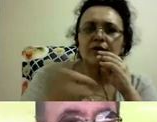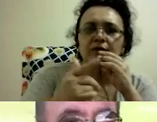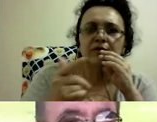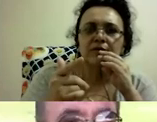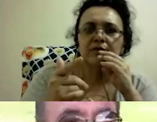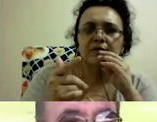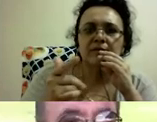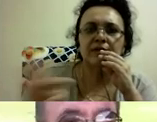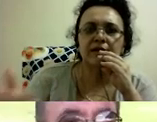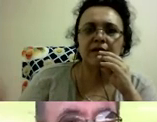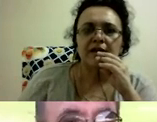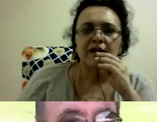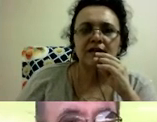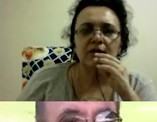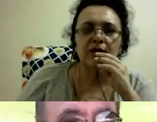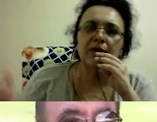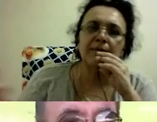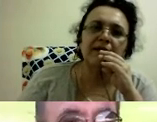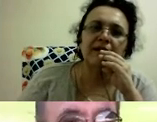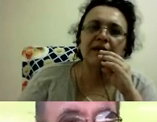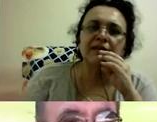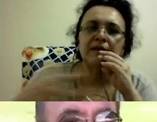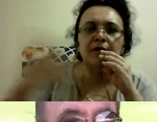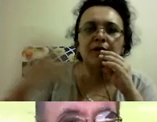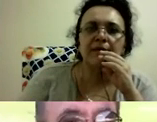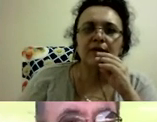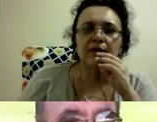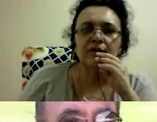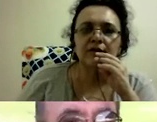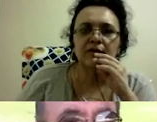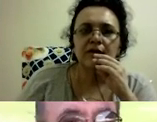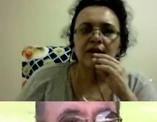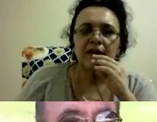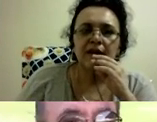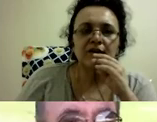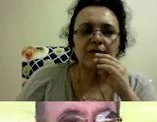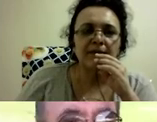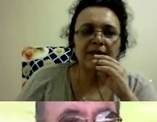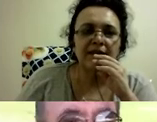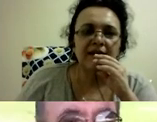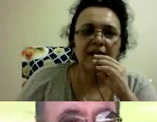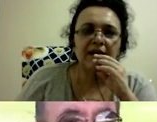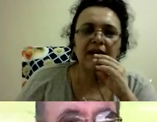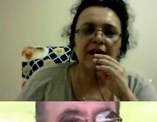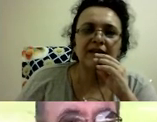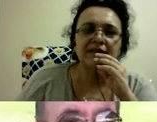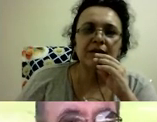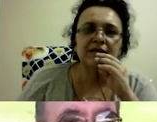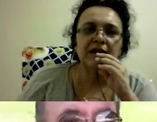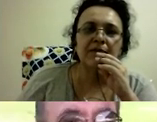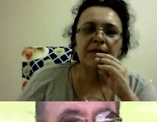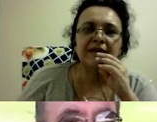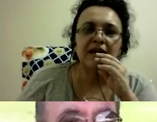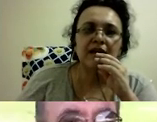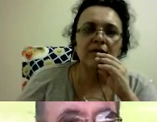de un entorno, ¿verdad? Si yo quiero cambiar de casa, voy a cambiar de un entorno. Yo más bien diría que el deseo